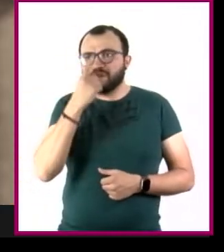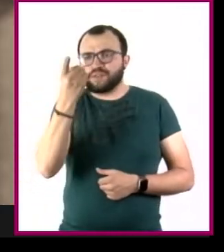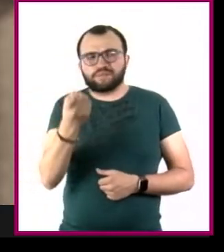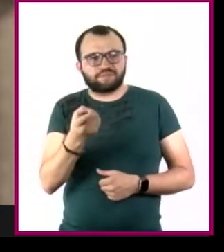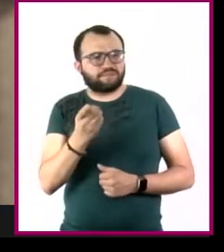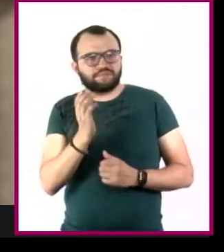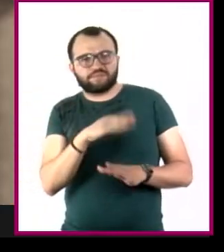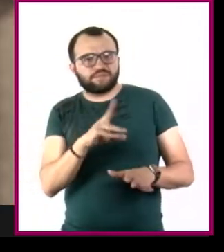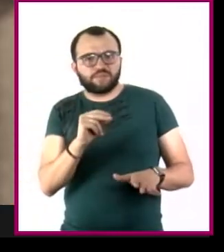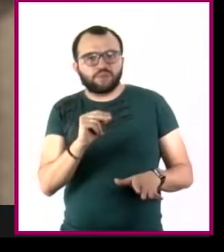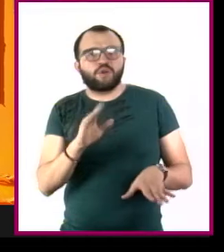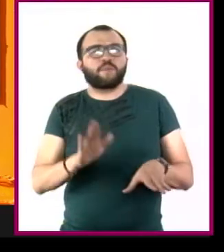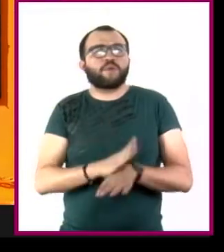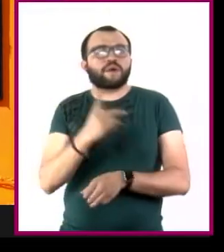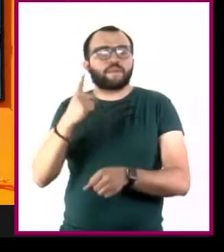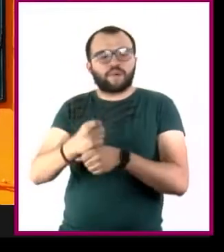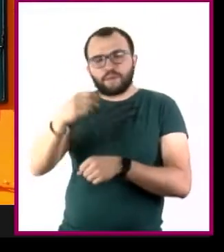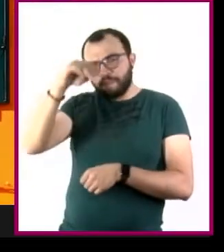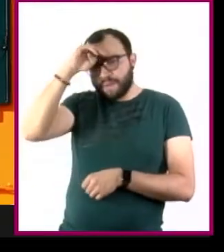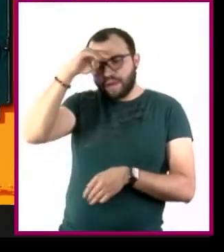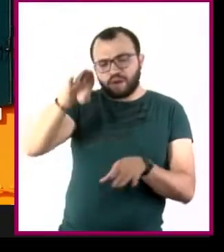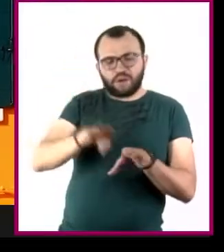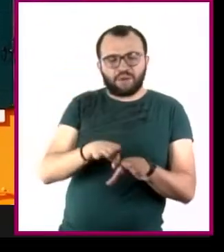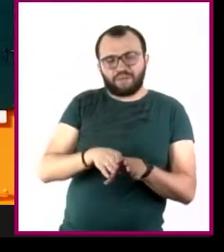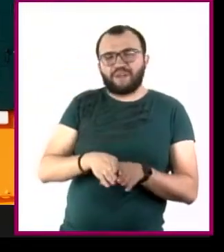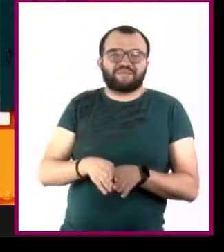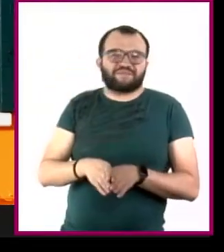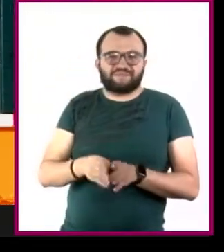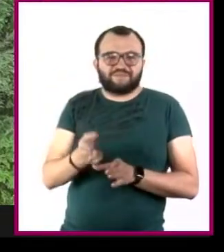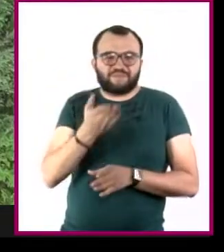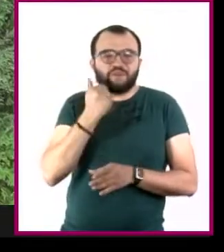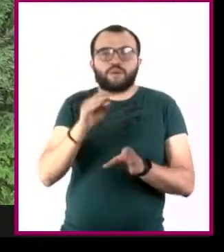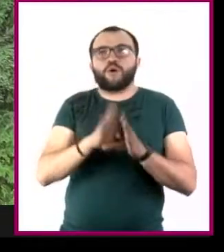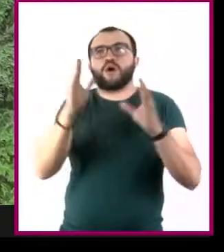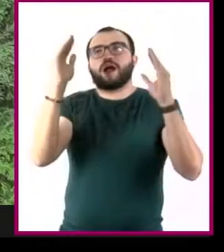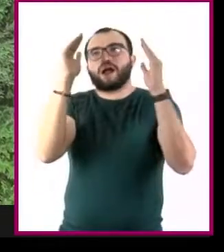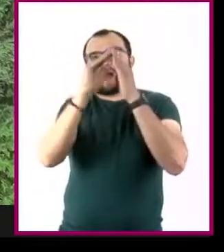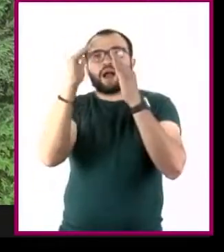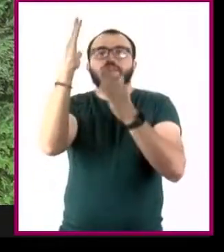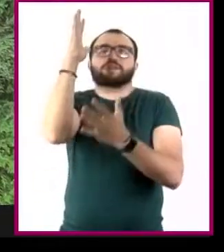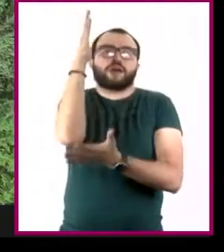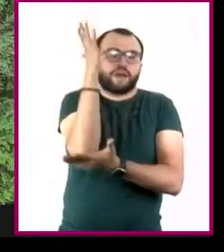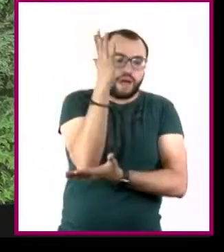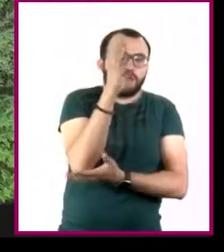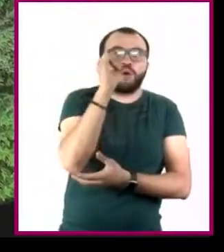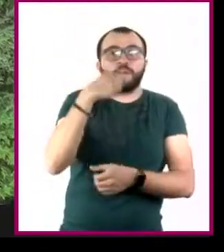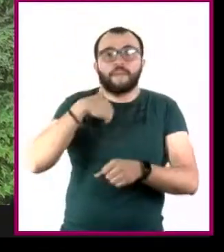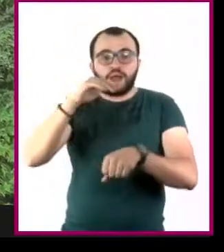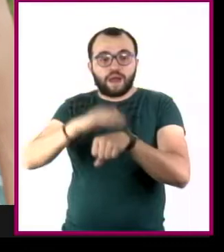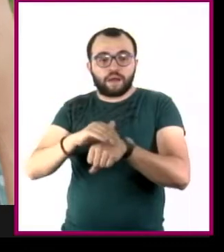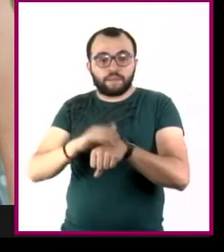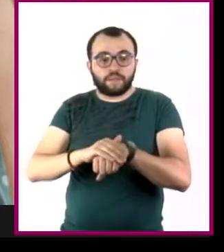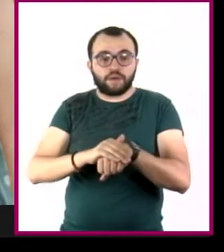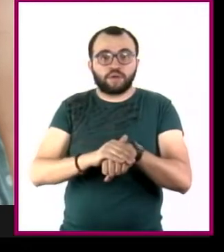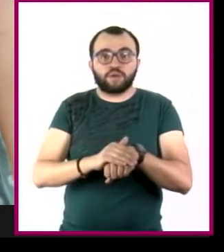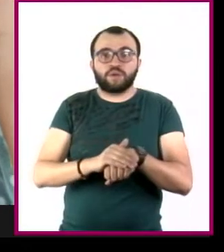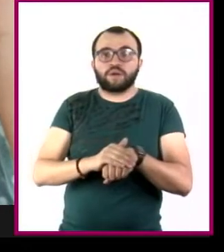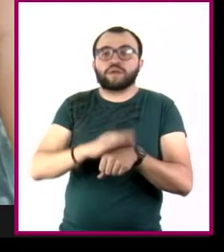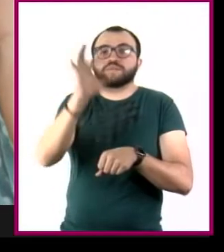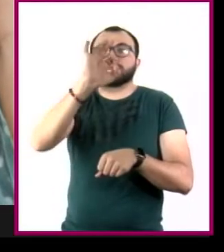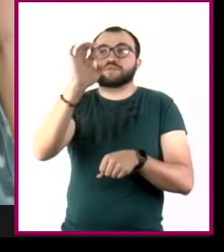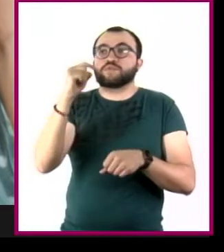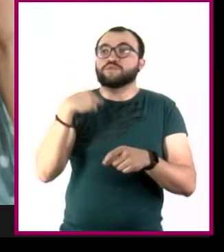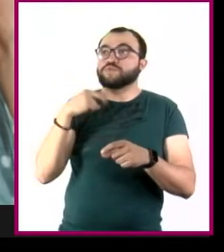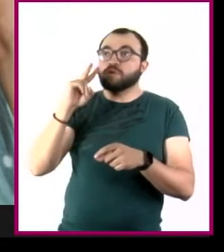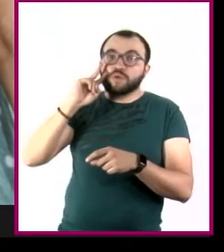pues de primera instancia parece ridículo pensar que nuestra casa, los árboles en el bosque o nuestros amigos dejen de existir simplemente